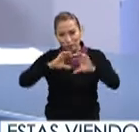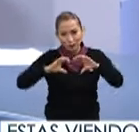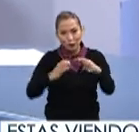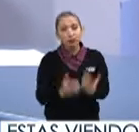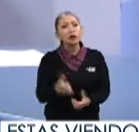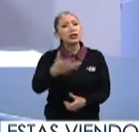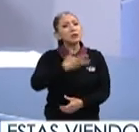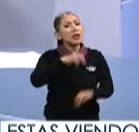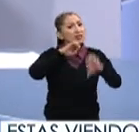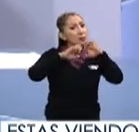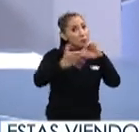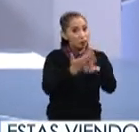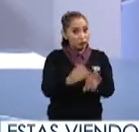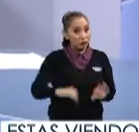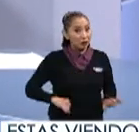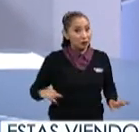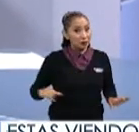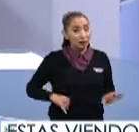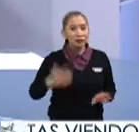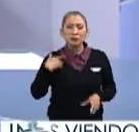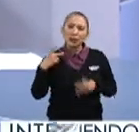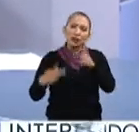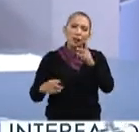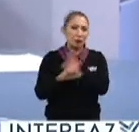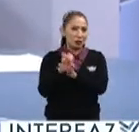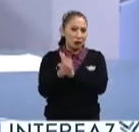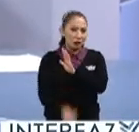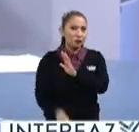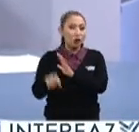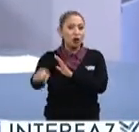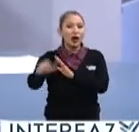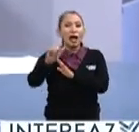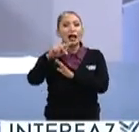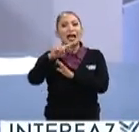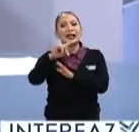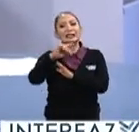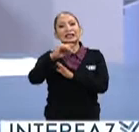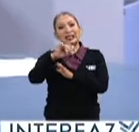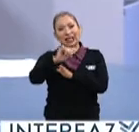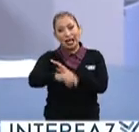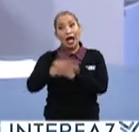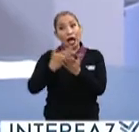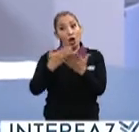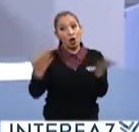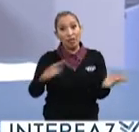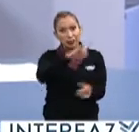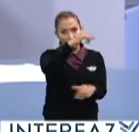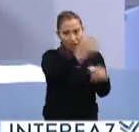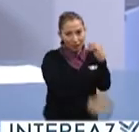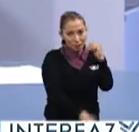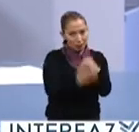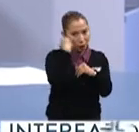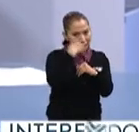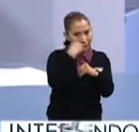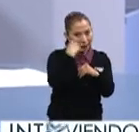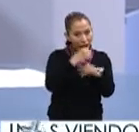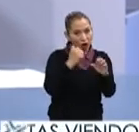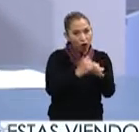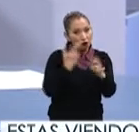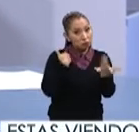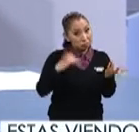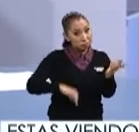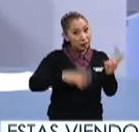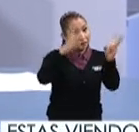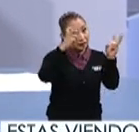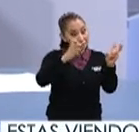Tendremos entrevistas muy interesantes, estaremos platicando con Ana Cristina Olvera, quien ahora, después de haber estado en Oaxaca con